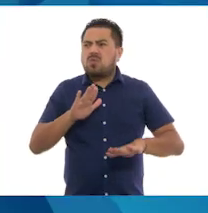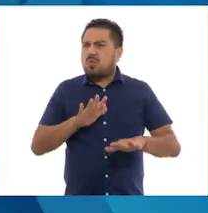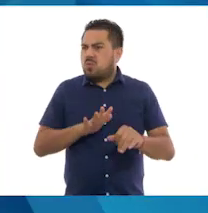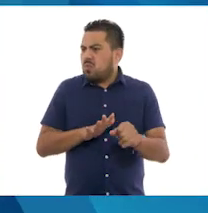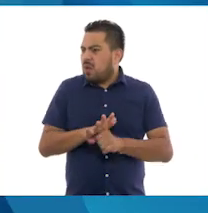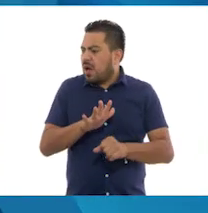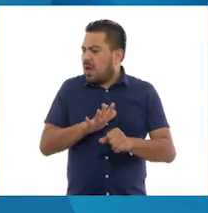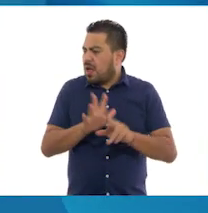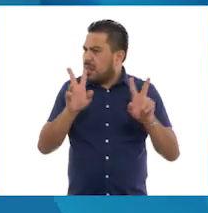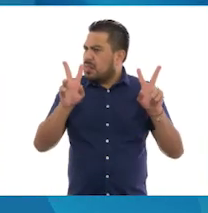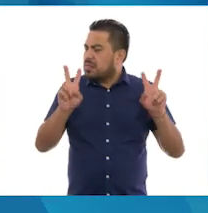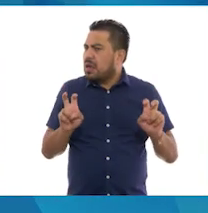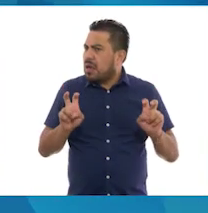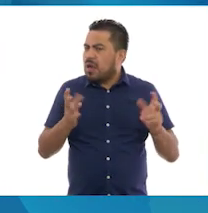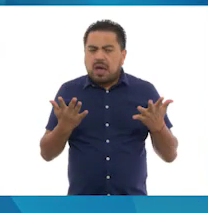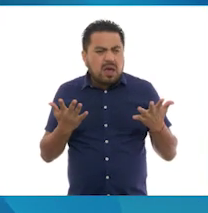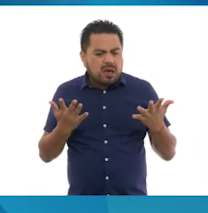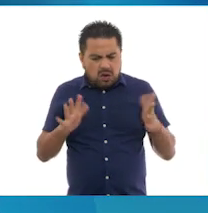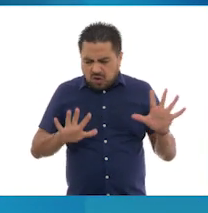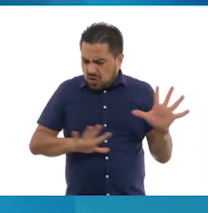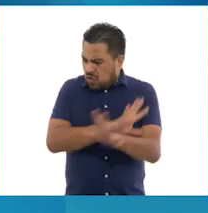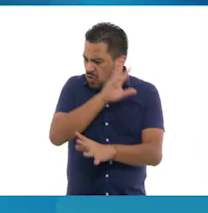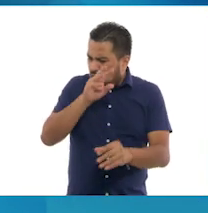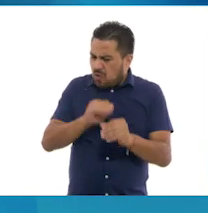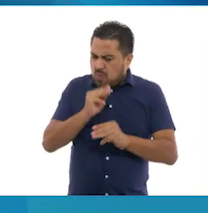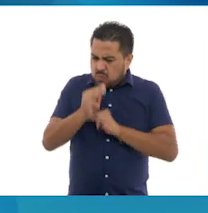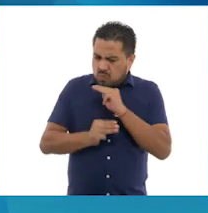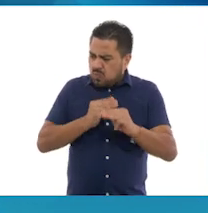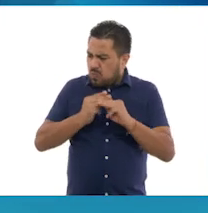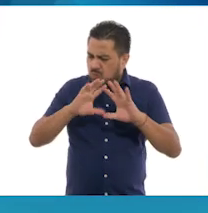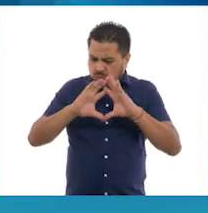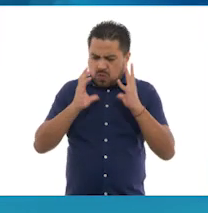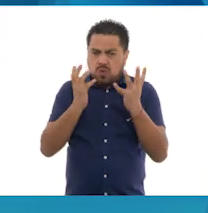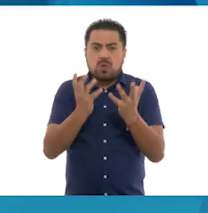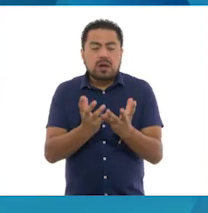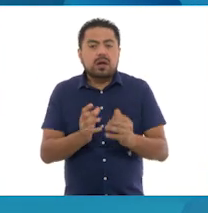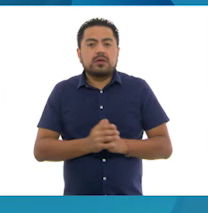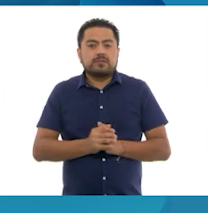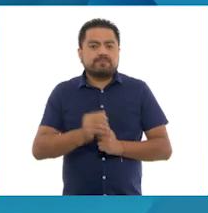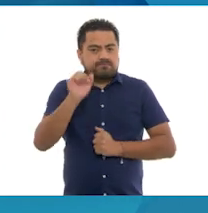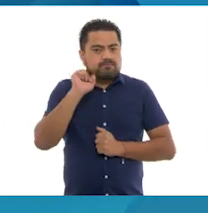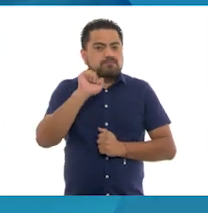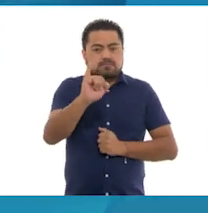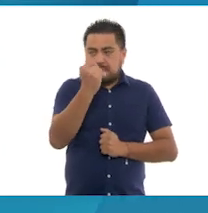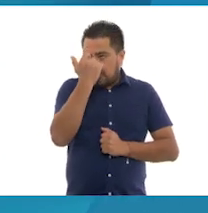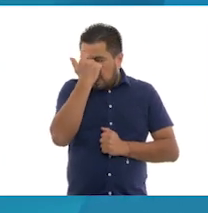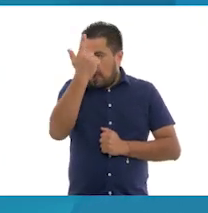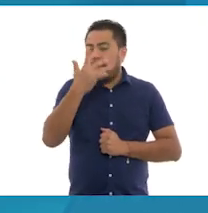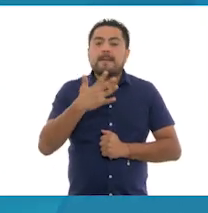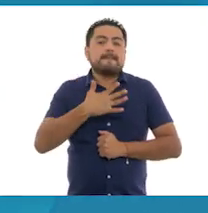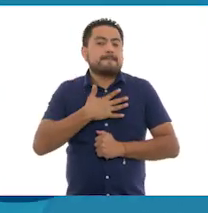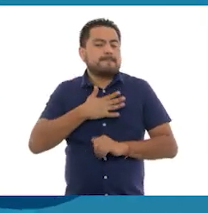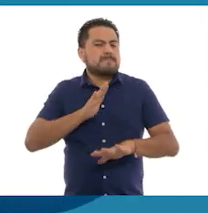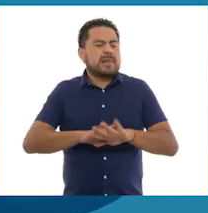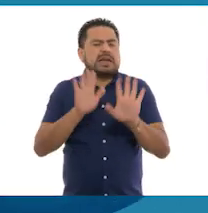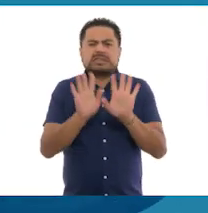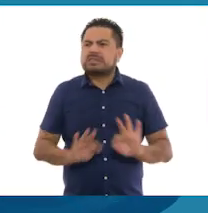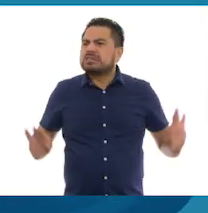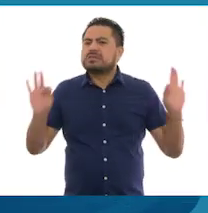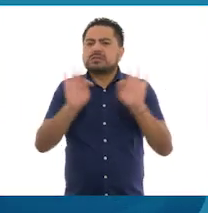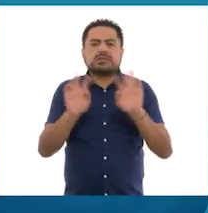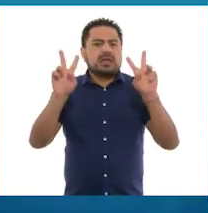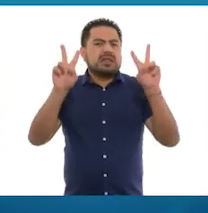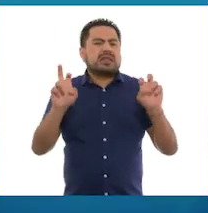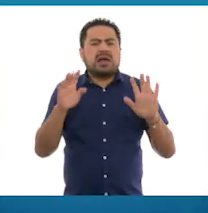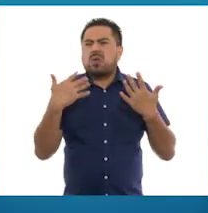tema? ¿Cualquiera que sea de todo el mundo mundial? Sí, el que se nos ocurra, Raulito. Lo más importante es que sea un tema